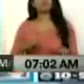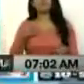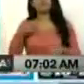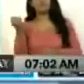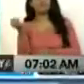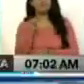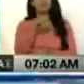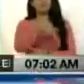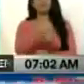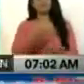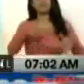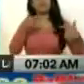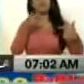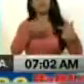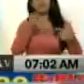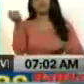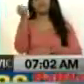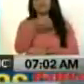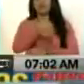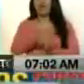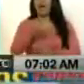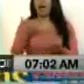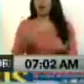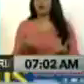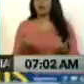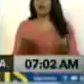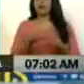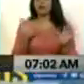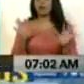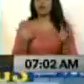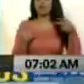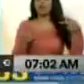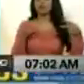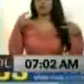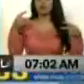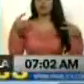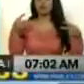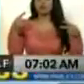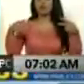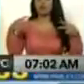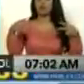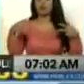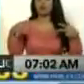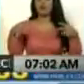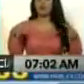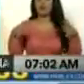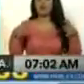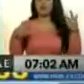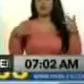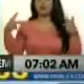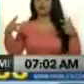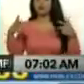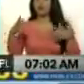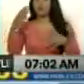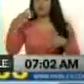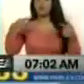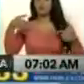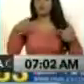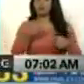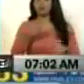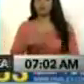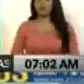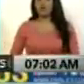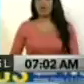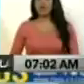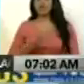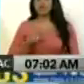contra su archirrival. Ahora la serie está empatada, nivelada a 2 victorias por lado. Lara extendió su cadena de triunfos con el